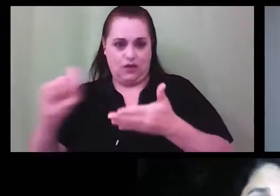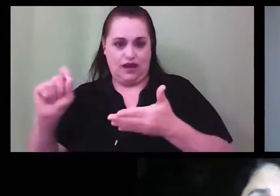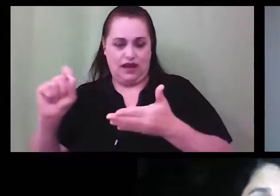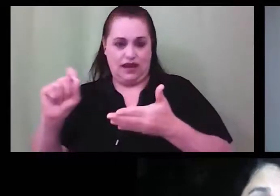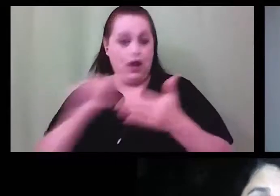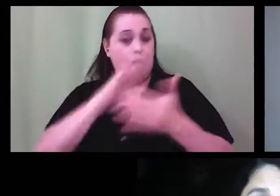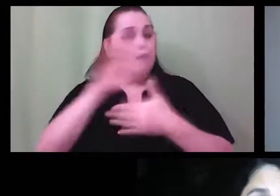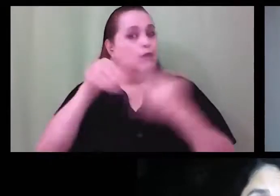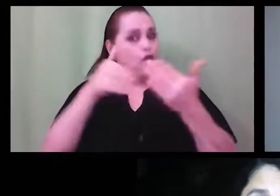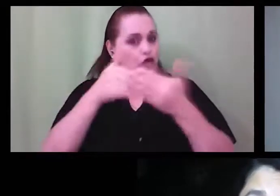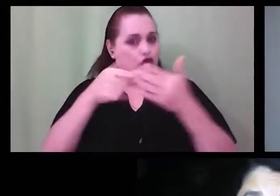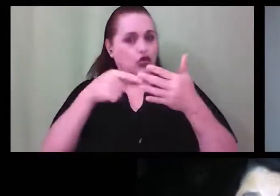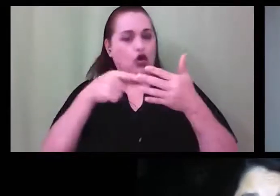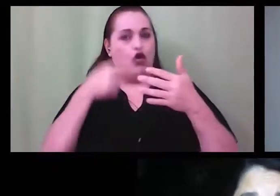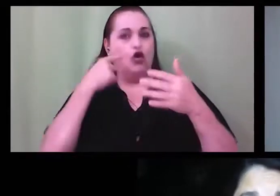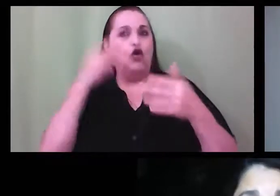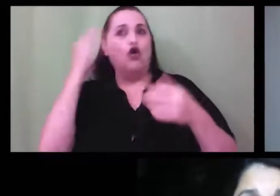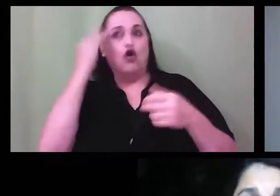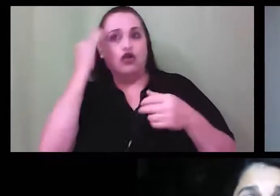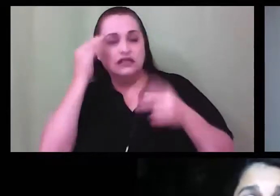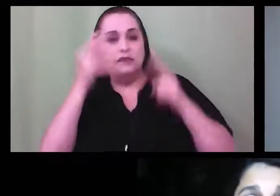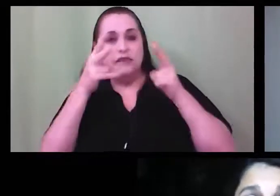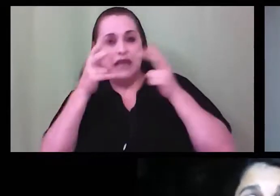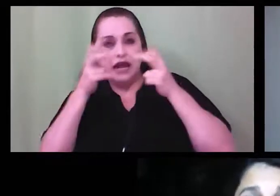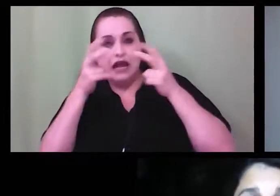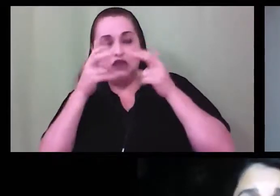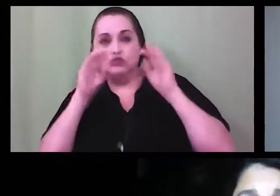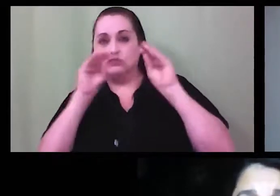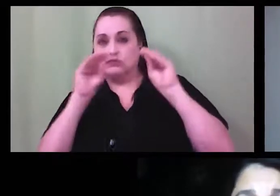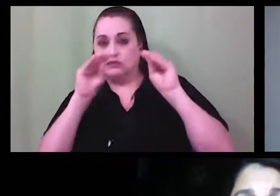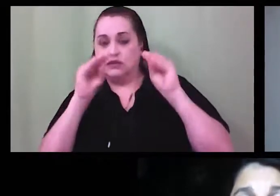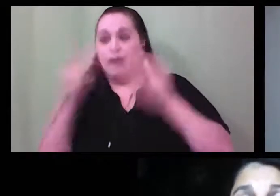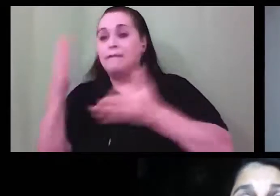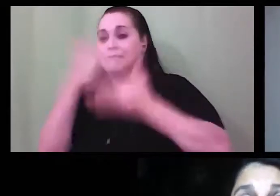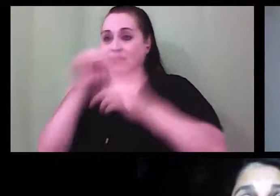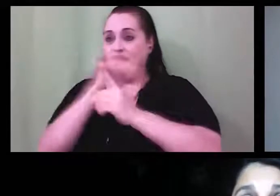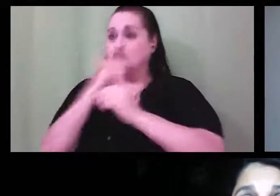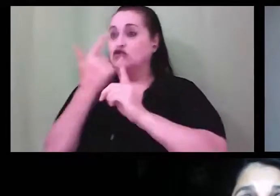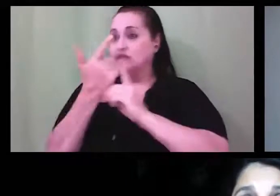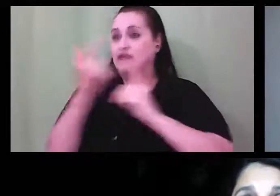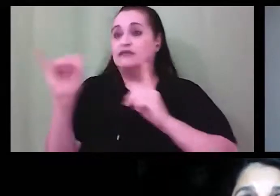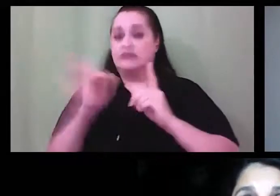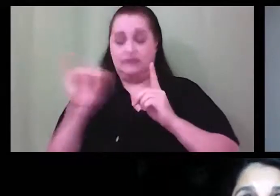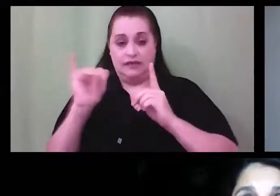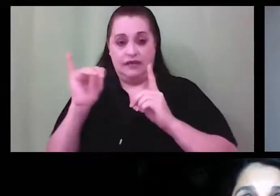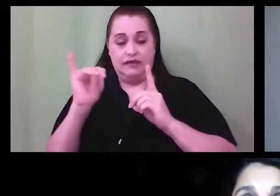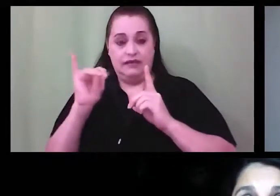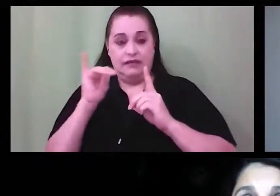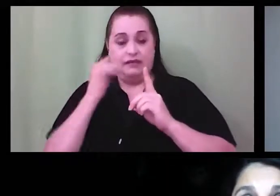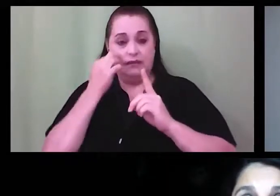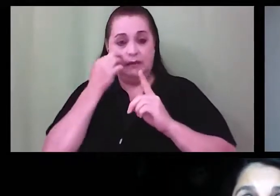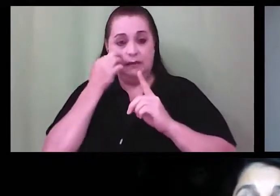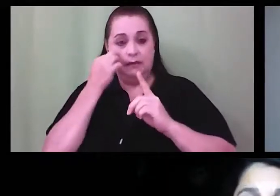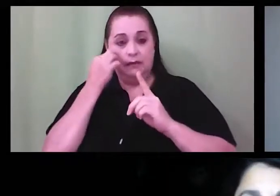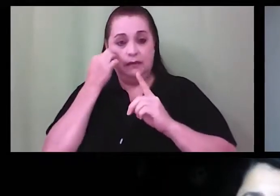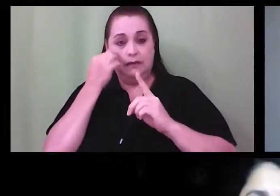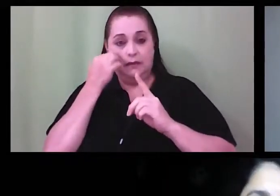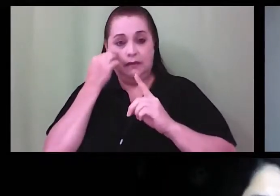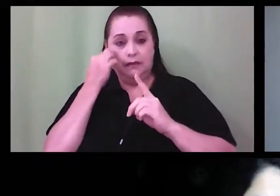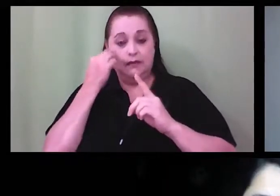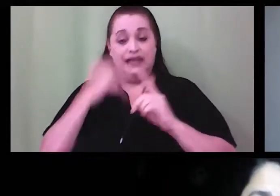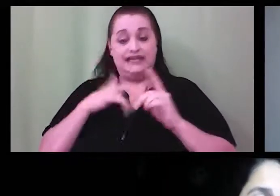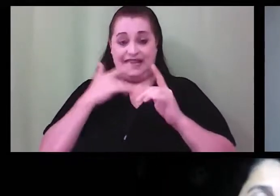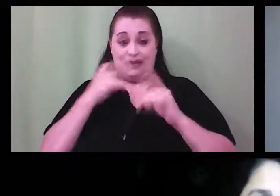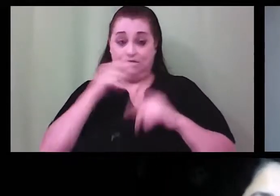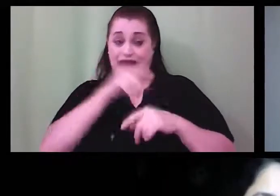todo eso, para adquirir no solo los conocimientos académicos, sino por la parte social y porque sentimos que